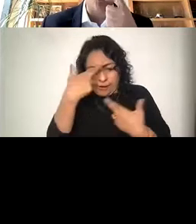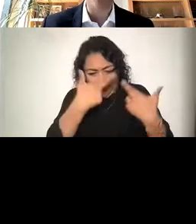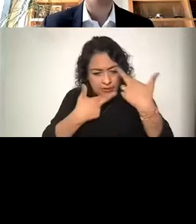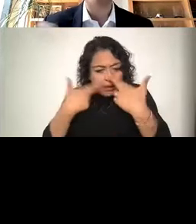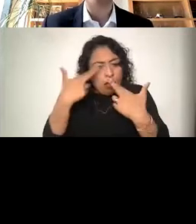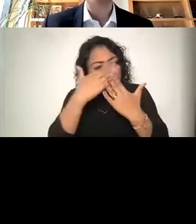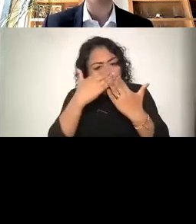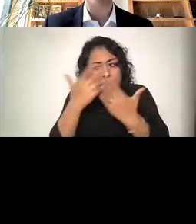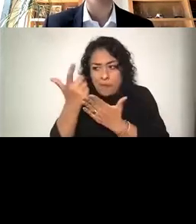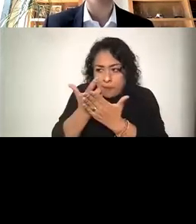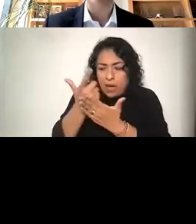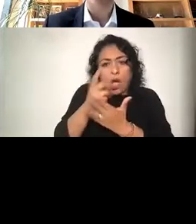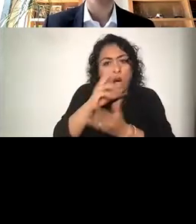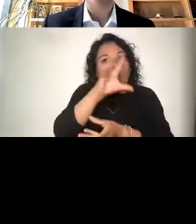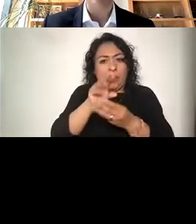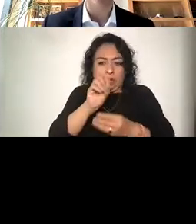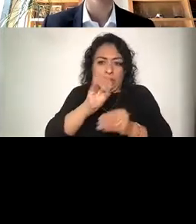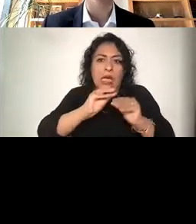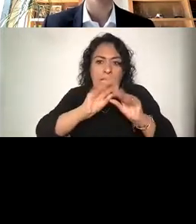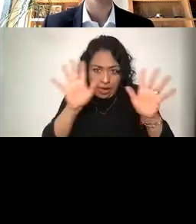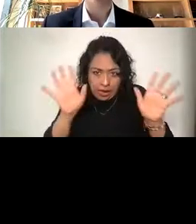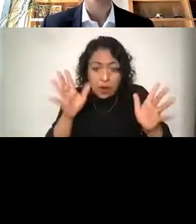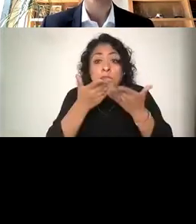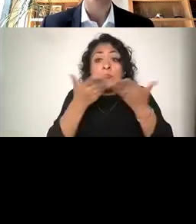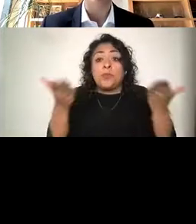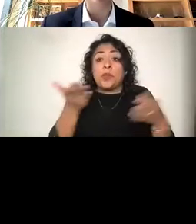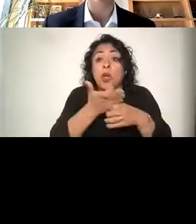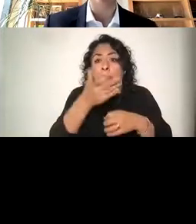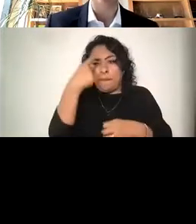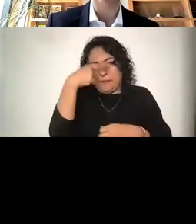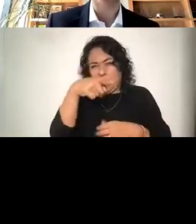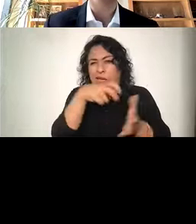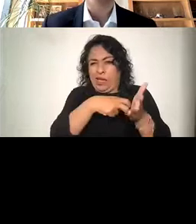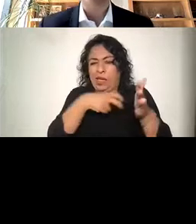pero ahora para efectos de esta reforma, una